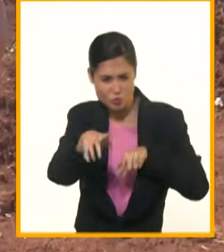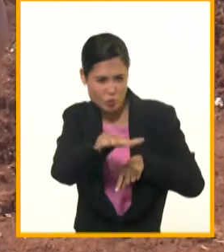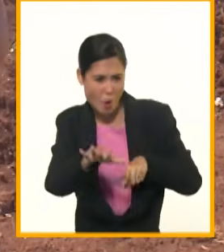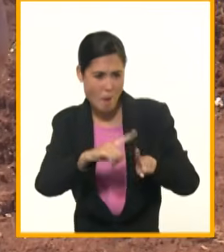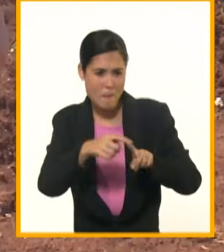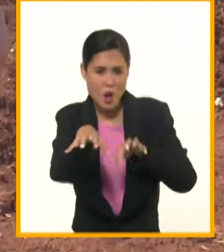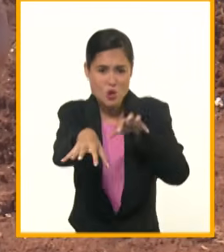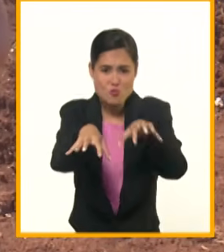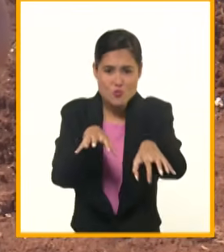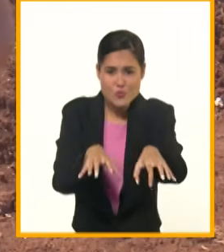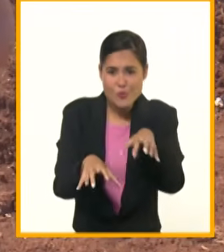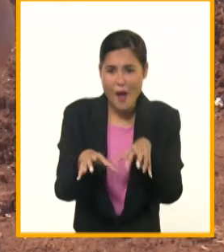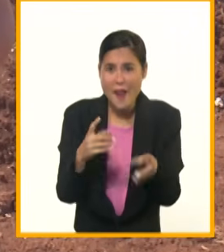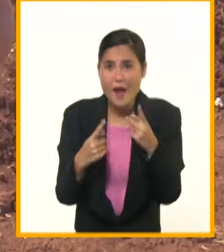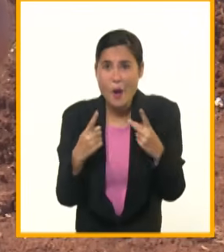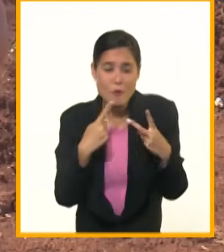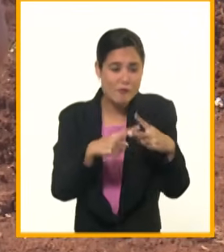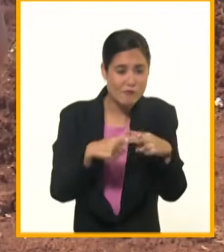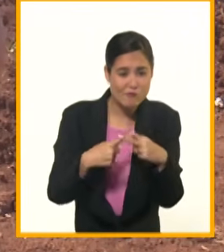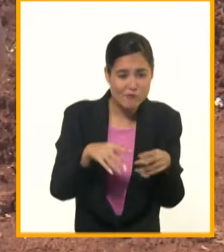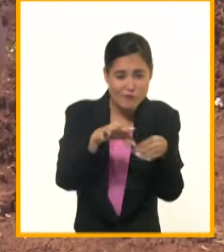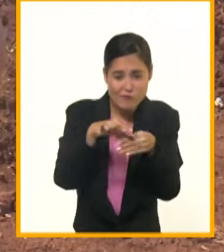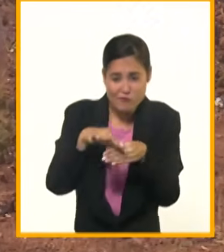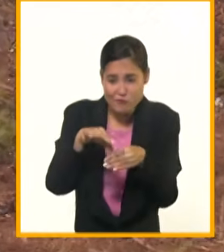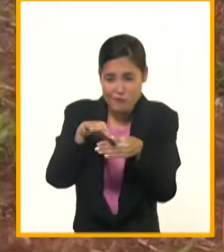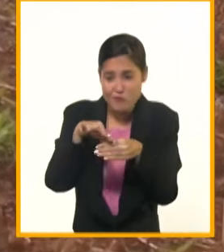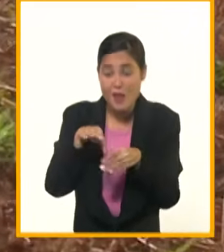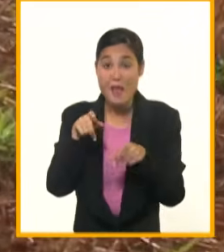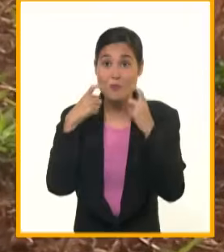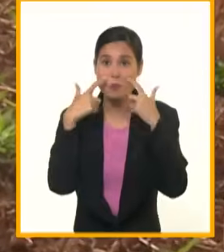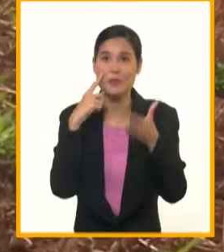el rumbo hacia la necesaria soberanía alimentaria en el país.